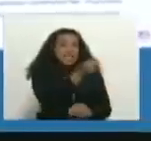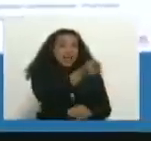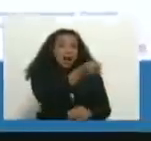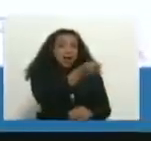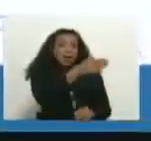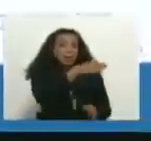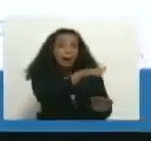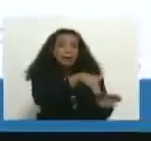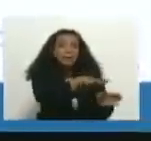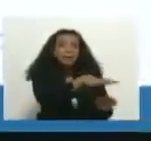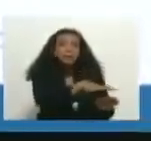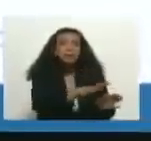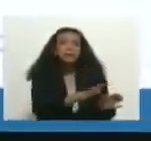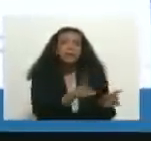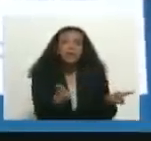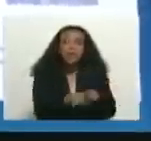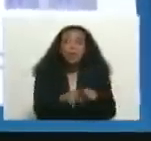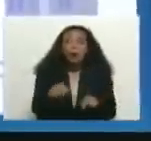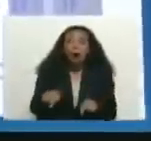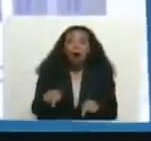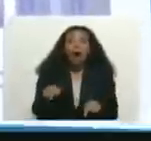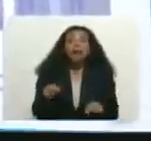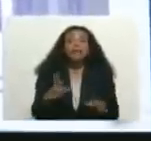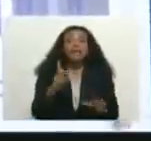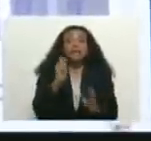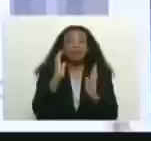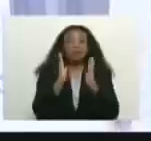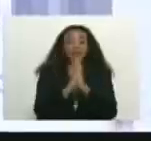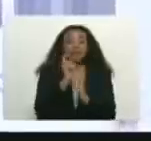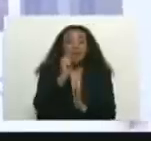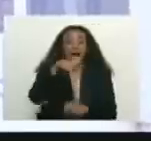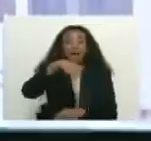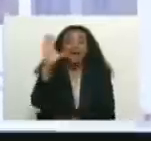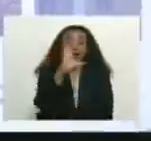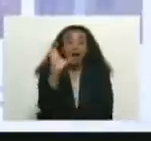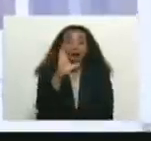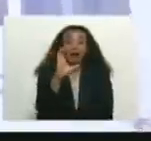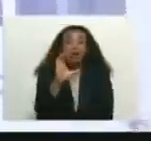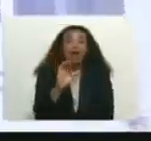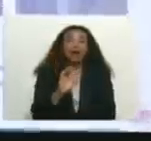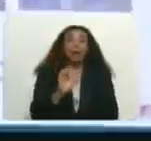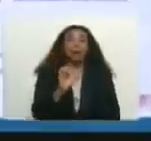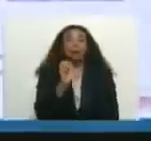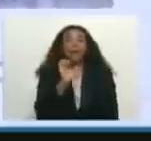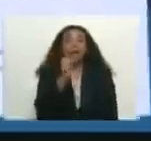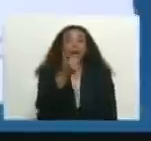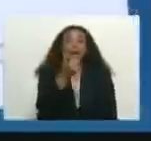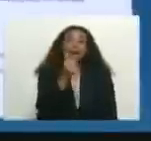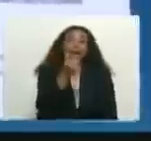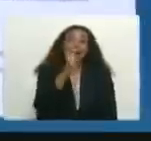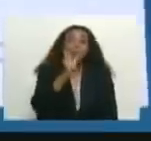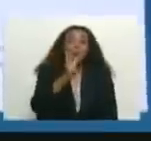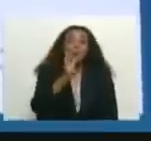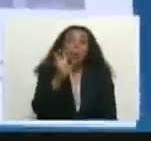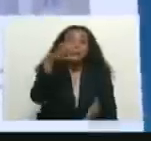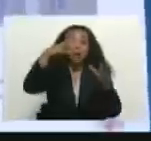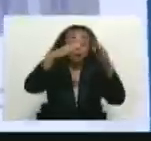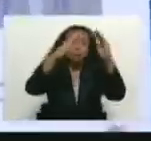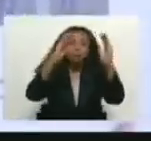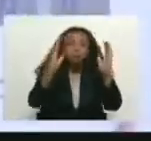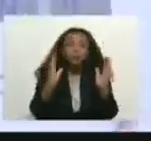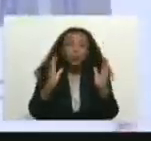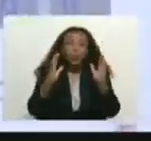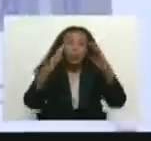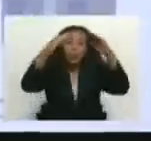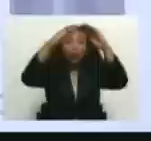cúpula, como la iglesia de aquí de Santa Teresa, que también la recuperamos, 14 cúpulas. Bueno, esta tiene una cúpula y se